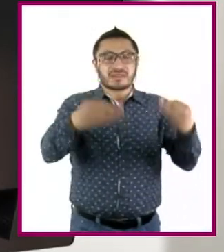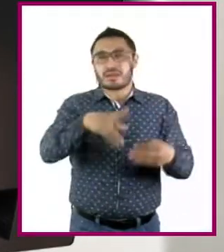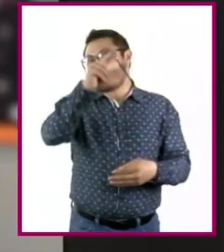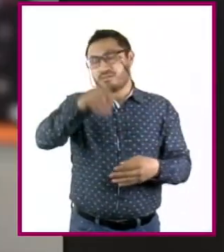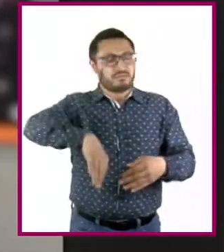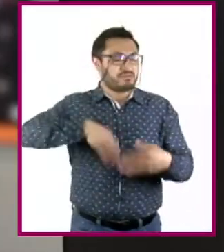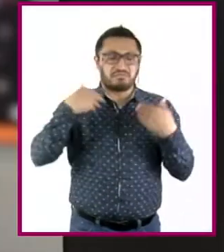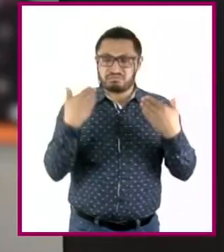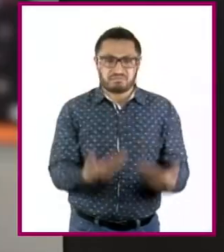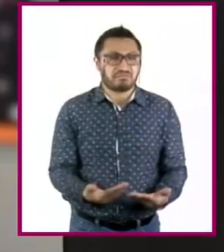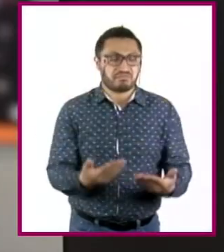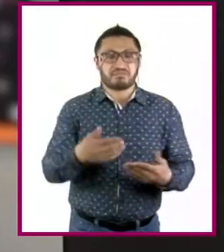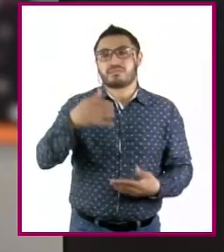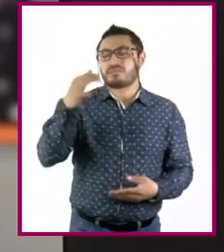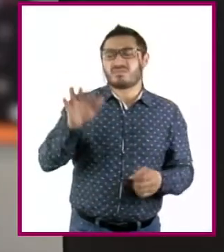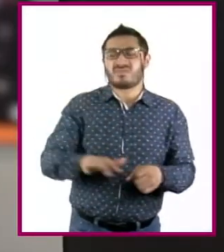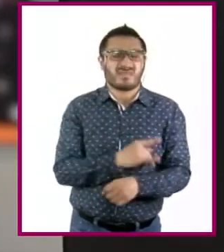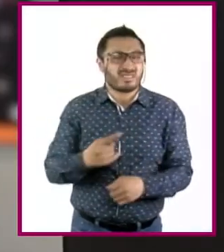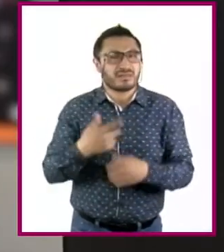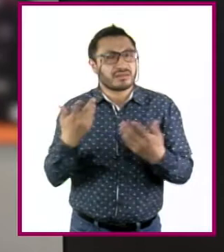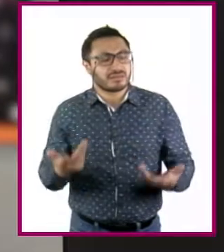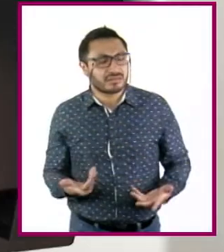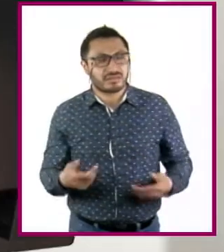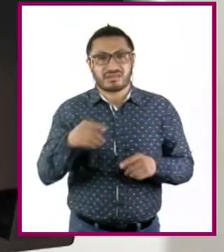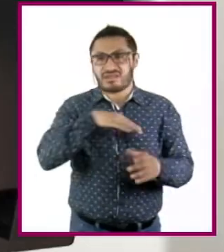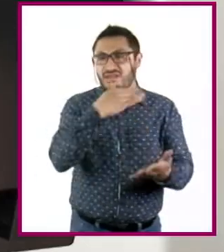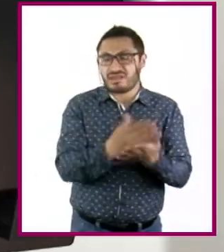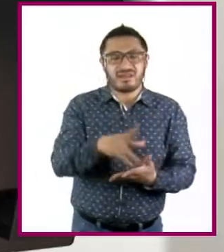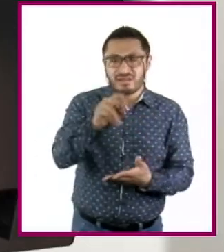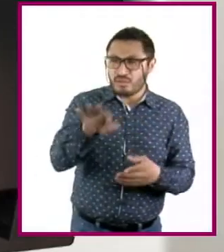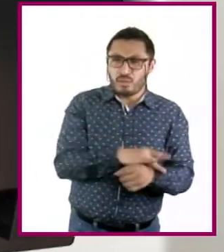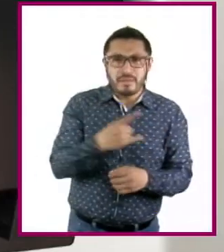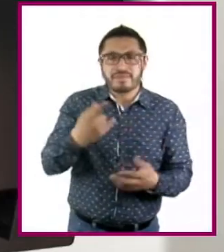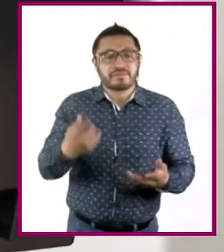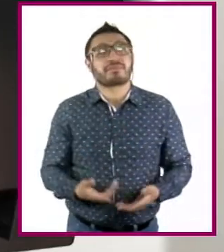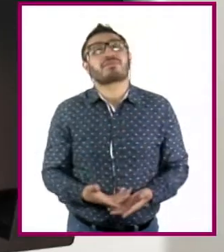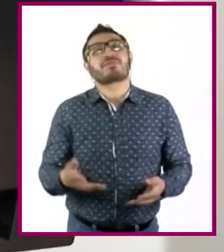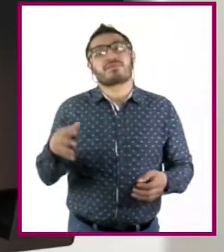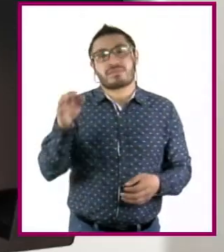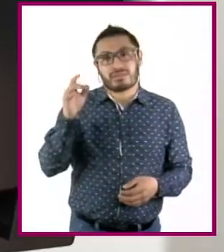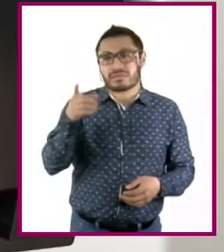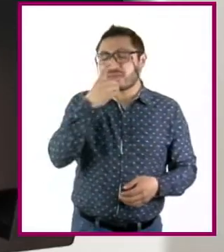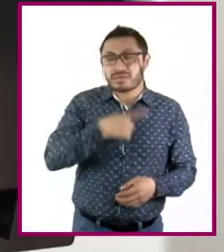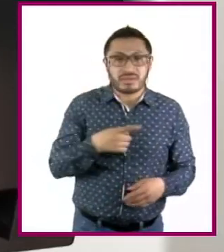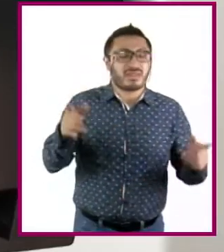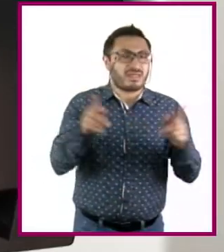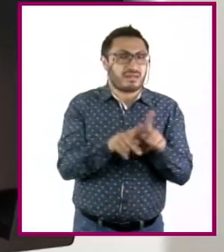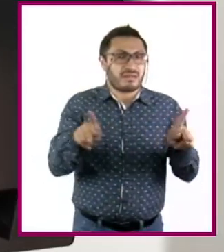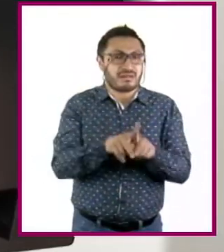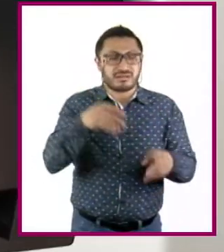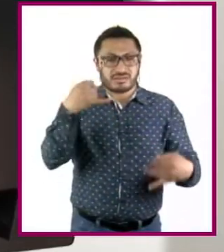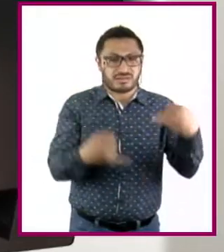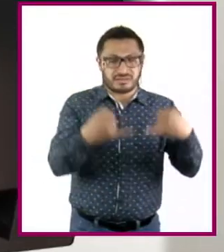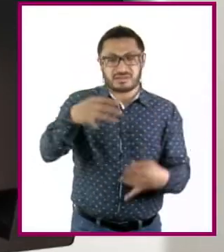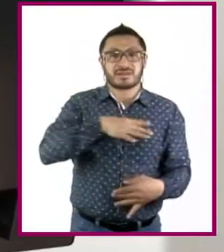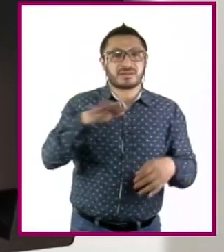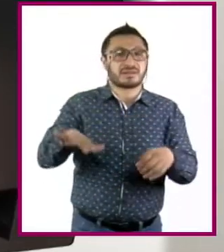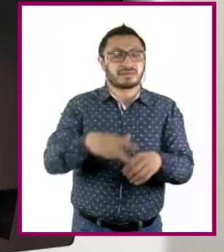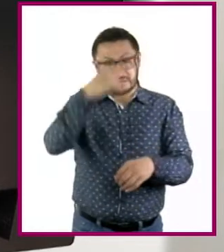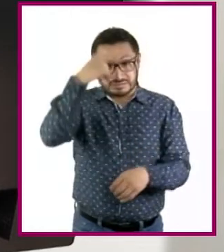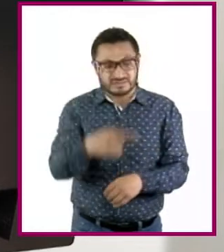todo fiables. ¿Y por qué hicieron eso? ¿Por qué nadie los detuvo? Pues, según me explica mi primo, los jueces existen justamente